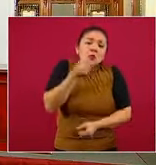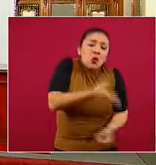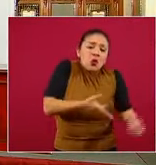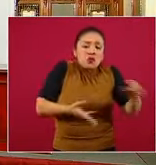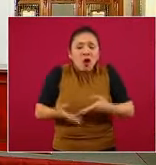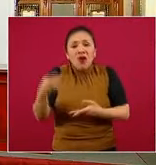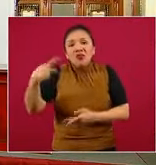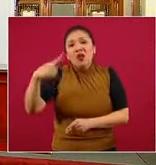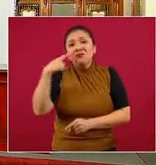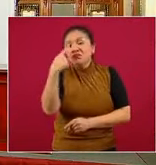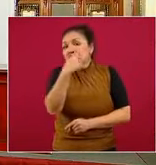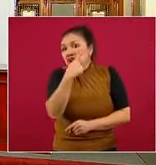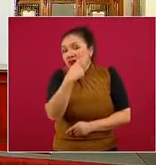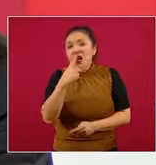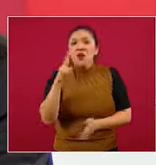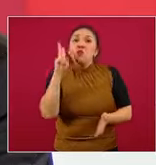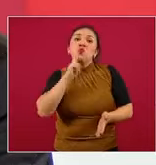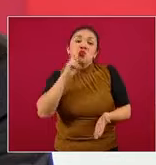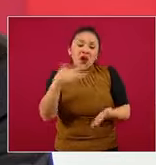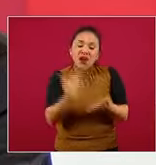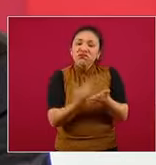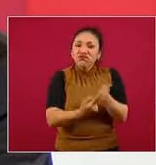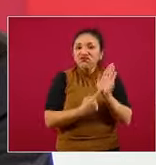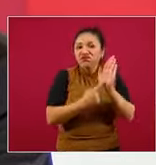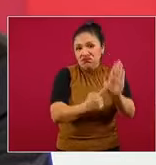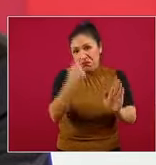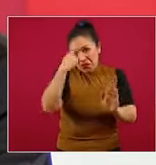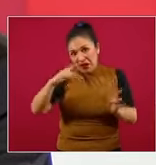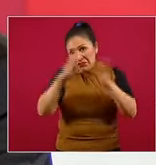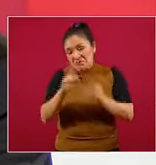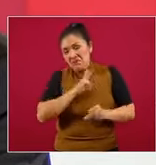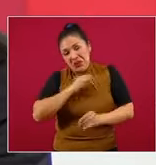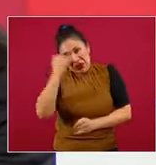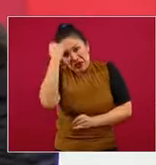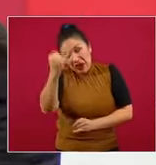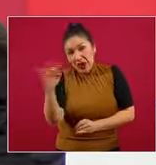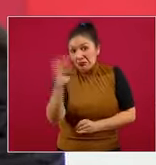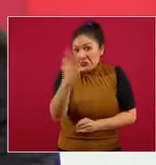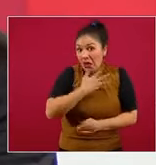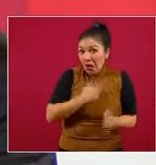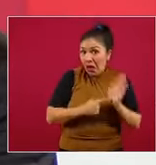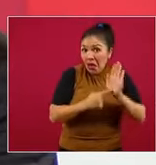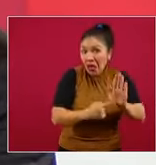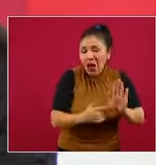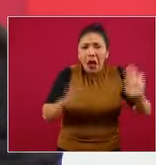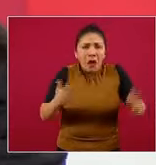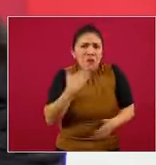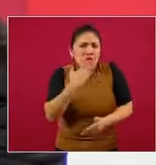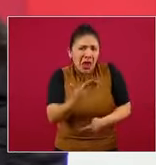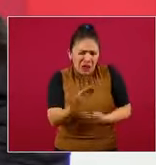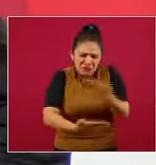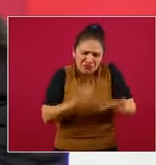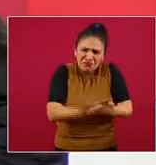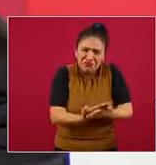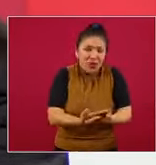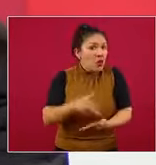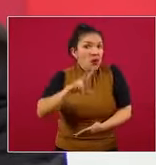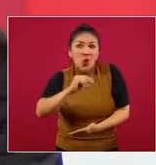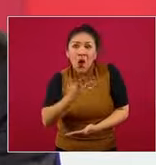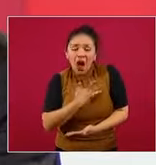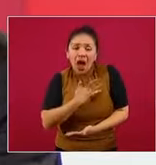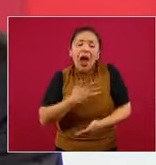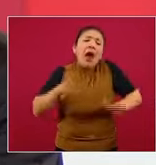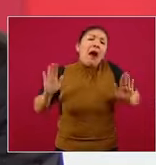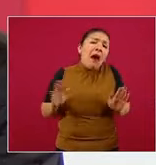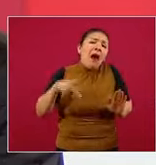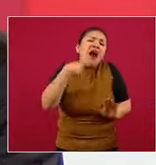evidencia necesaria para soportar su argumento. Si la tiene, qué bueno que la presente; si no la tiene, bueno, se toma en